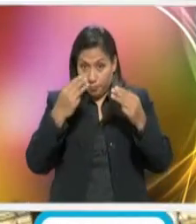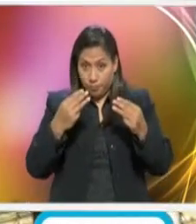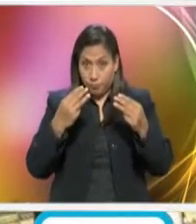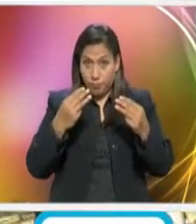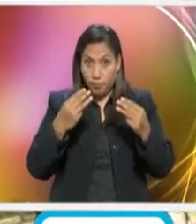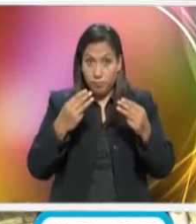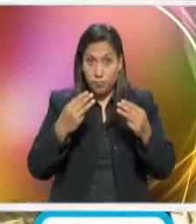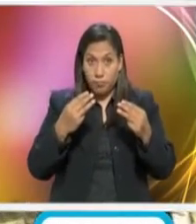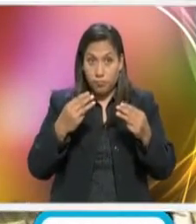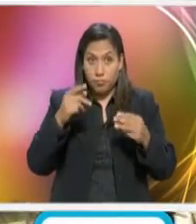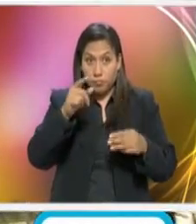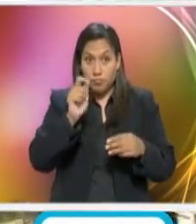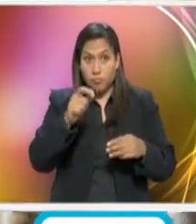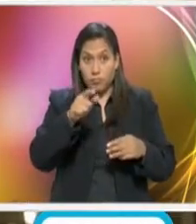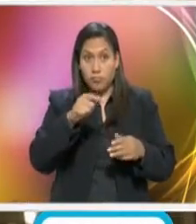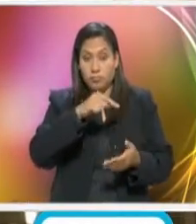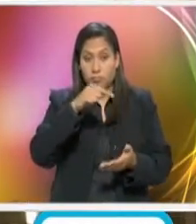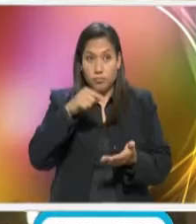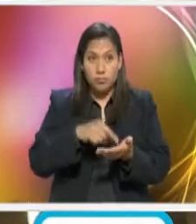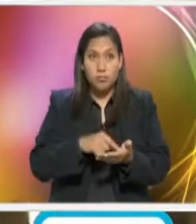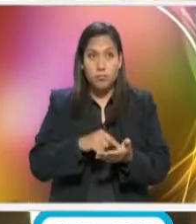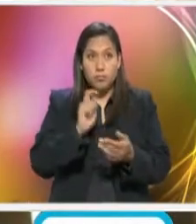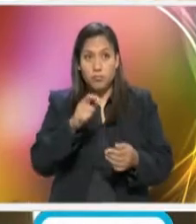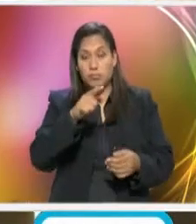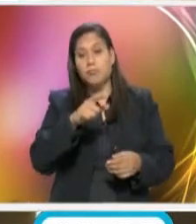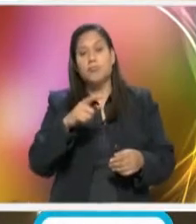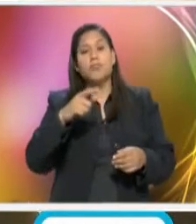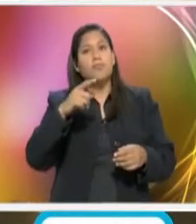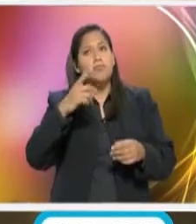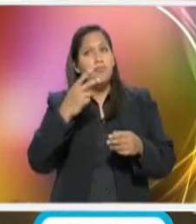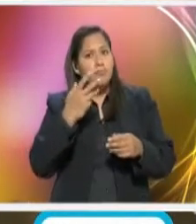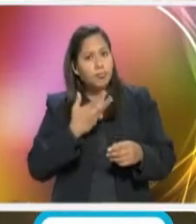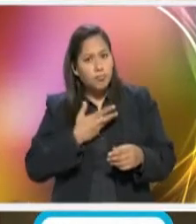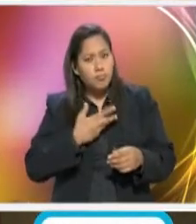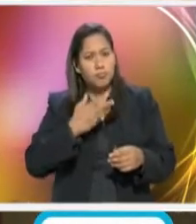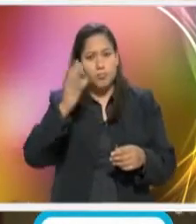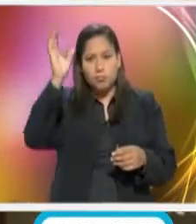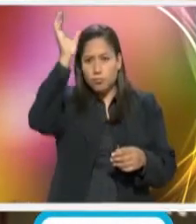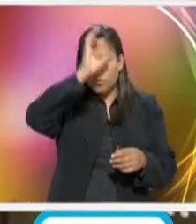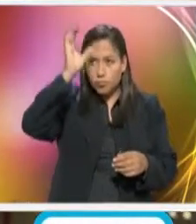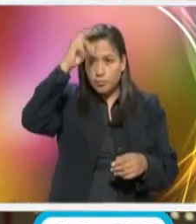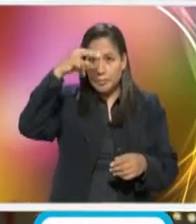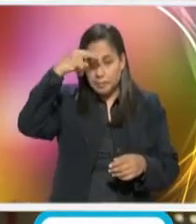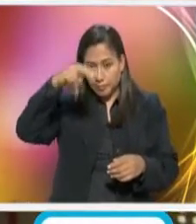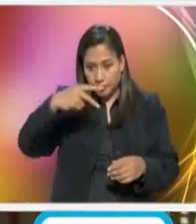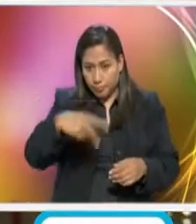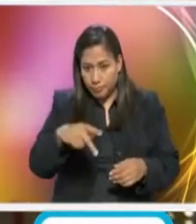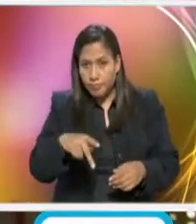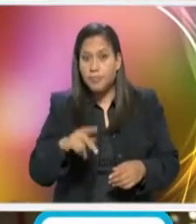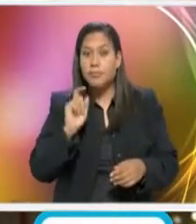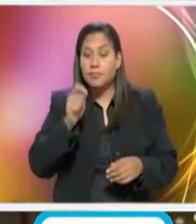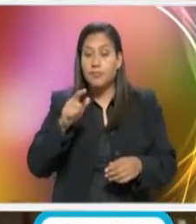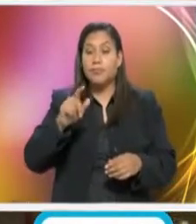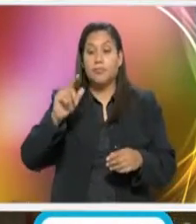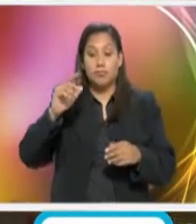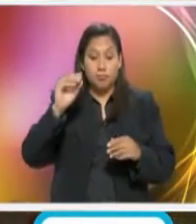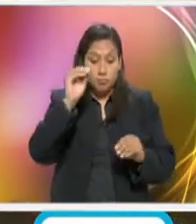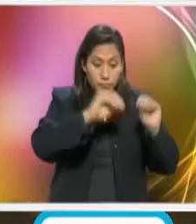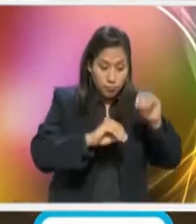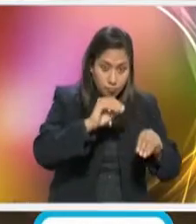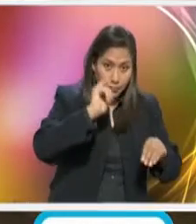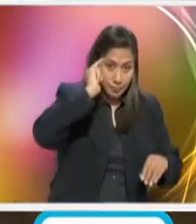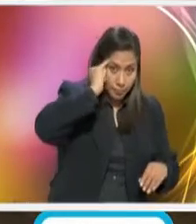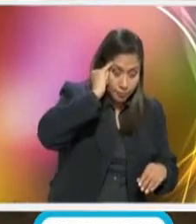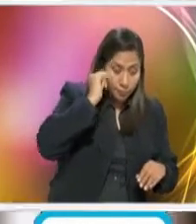públicos son unos espacios que conjugan la riqueza cultural mexicana porque mezclan los orígenes prehispánicos con la